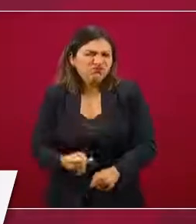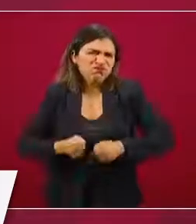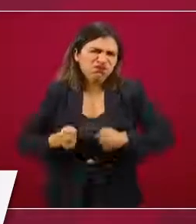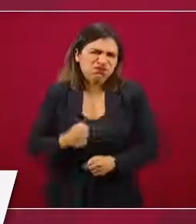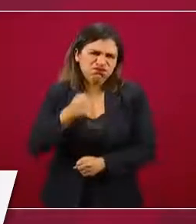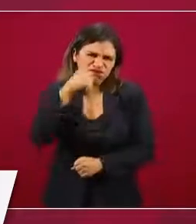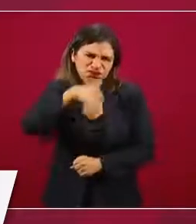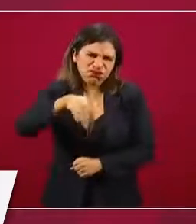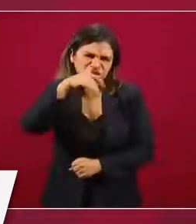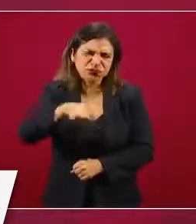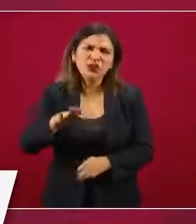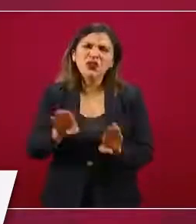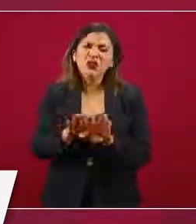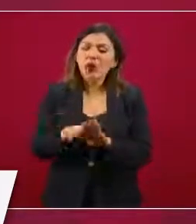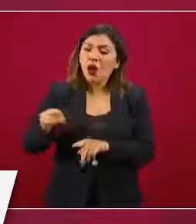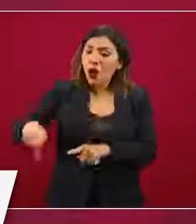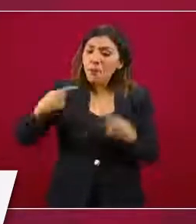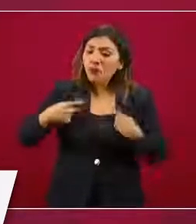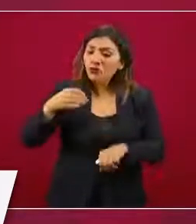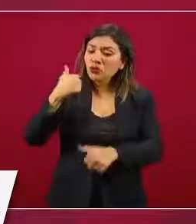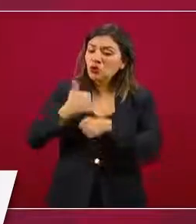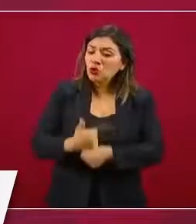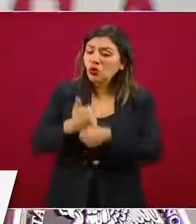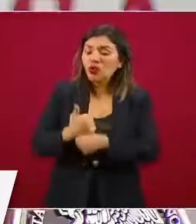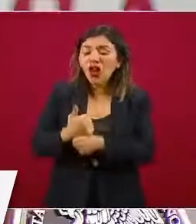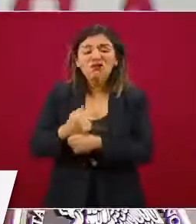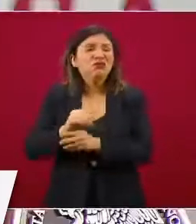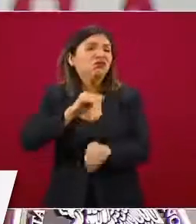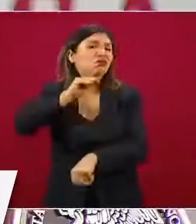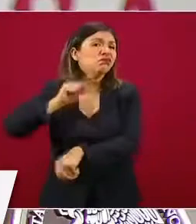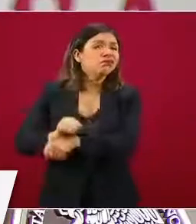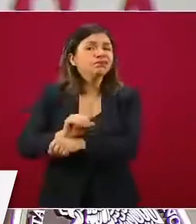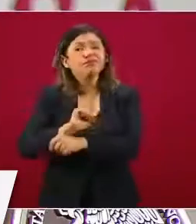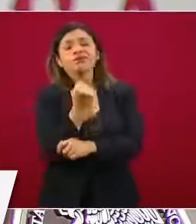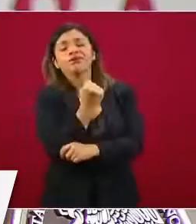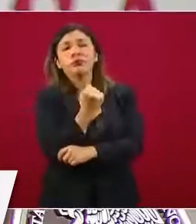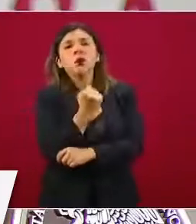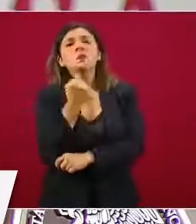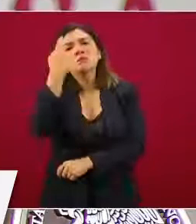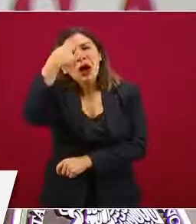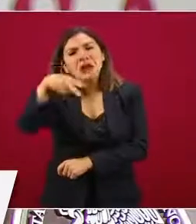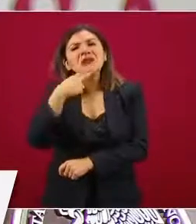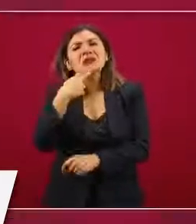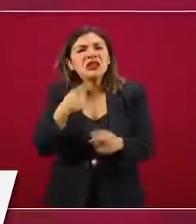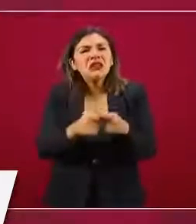y le damos la espalda al que sufre, ¿de qué sirve el crecimiento?